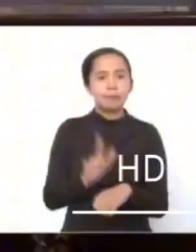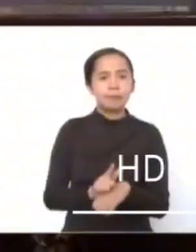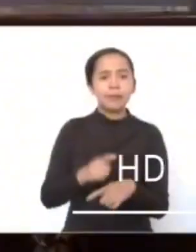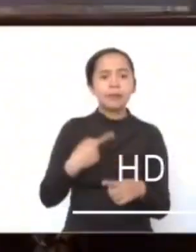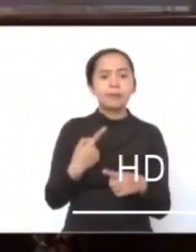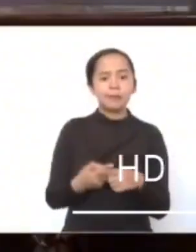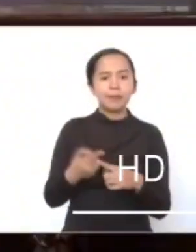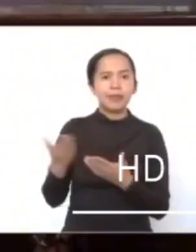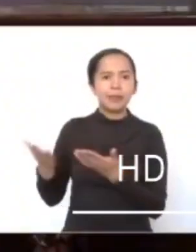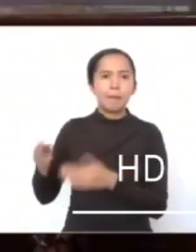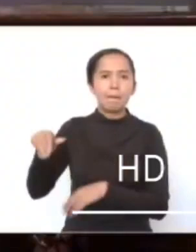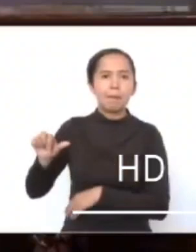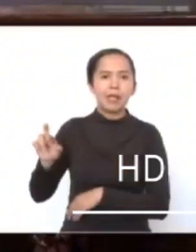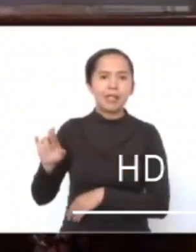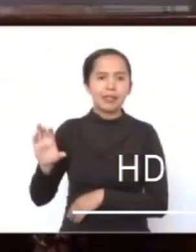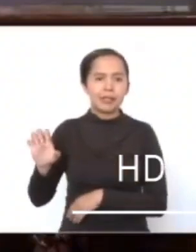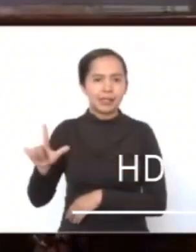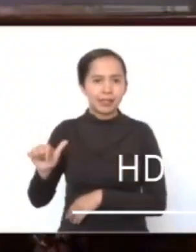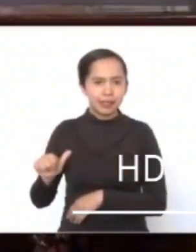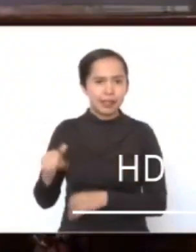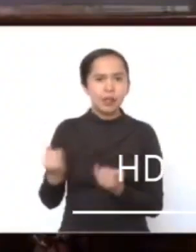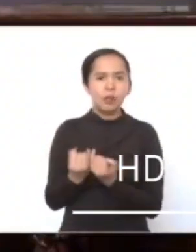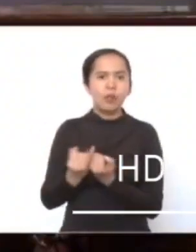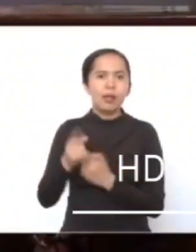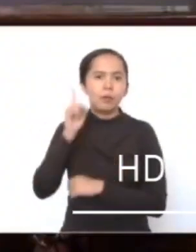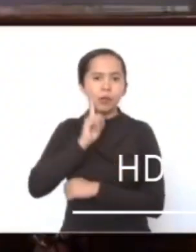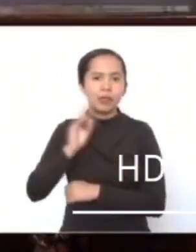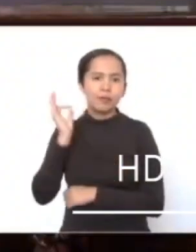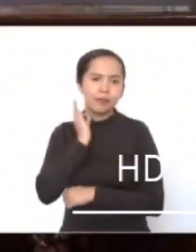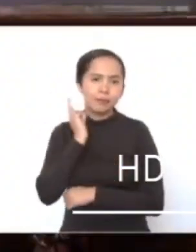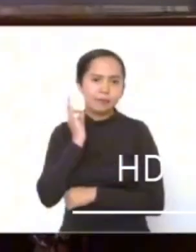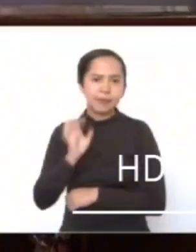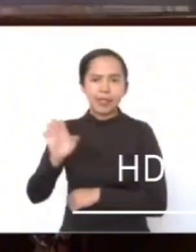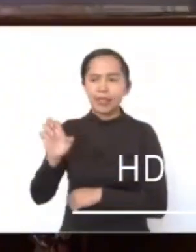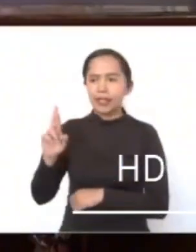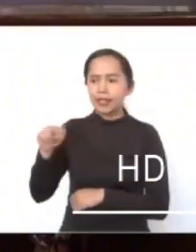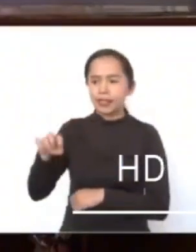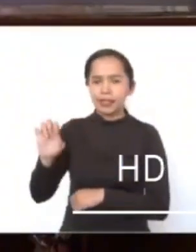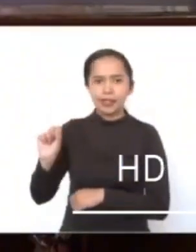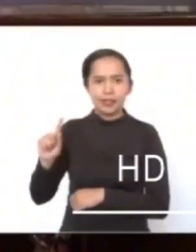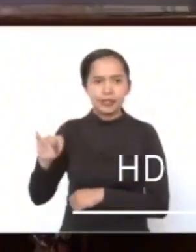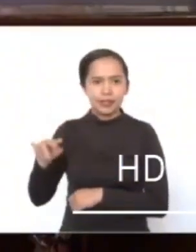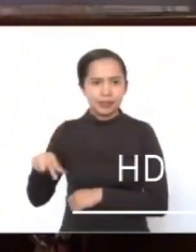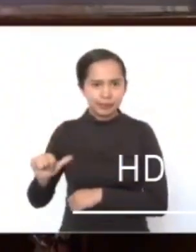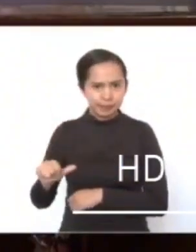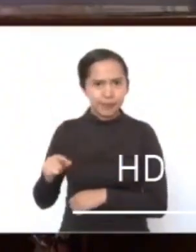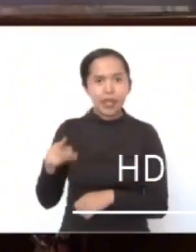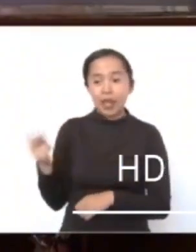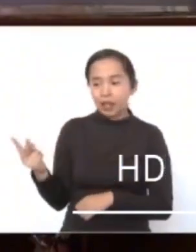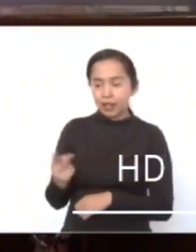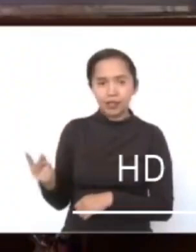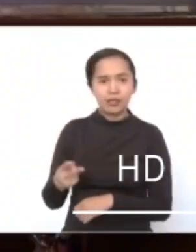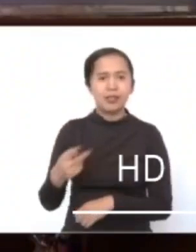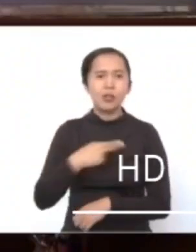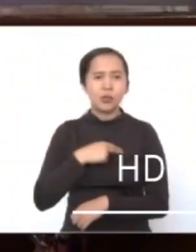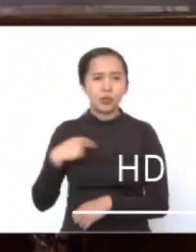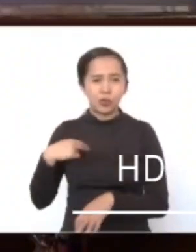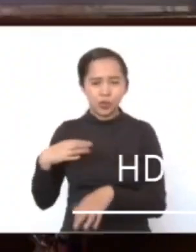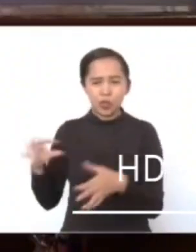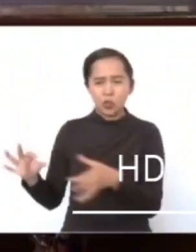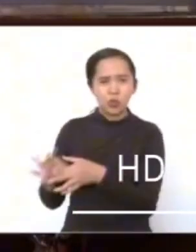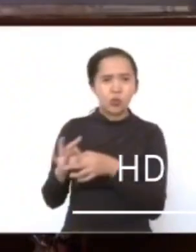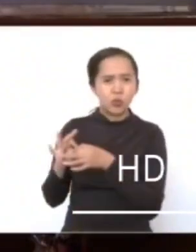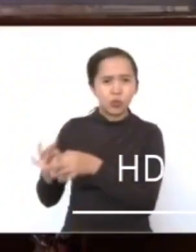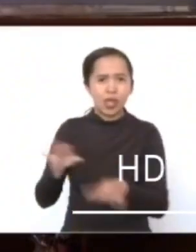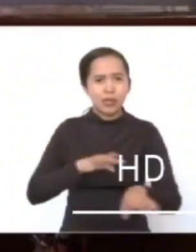a mi querida Marcela y a la fiscal Ernestina, con quienes además de trabajar